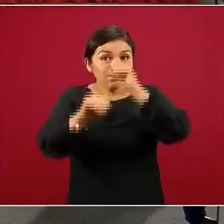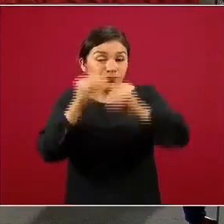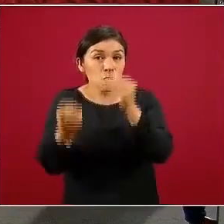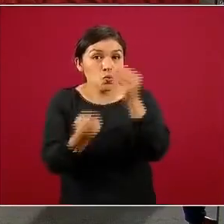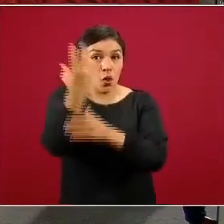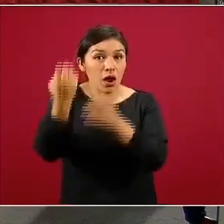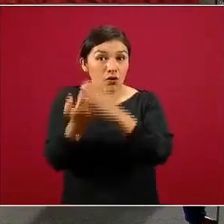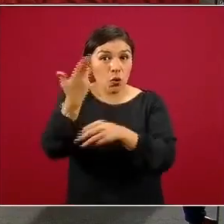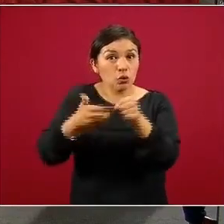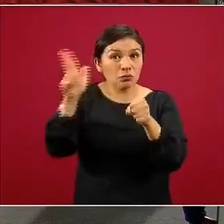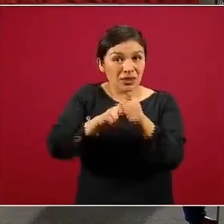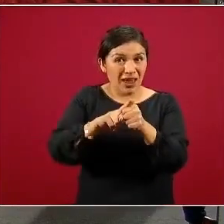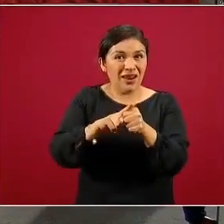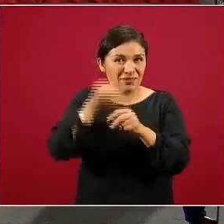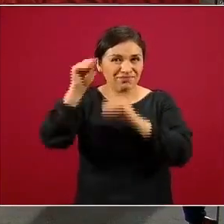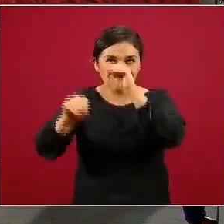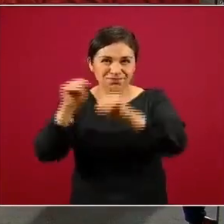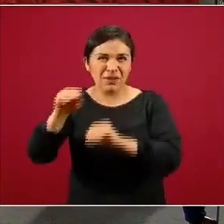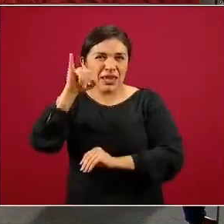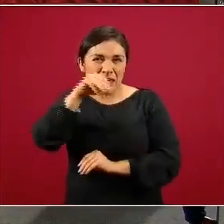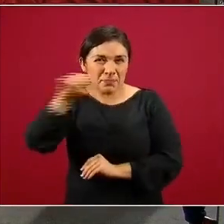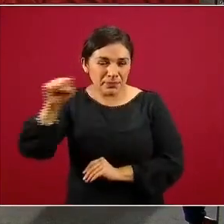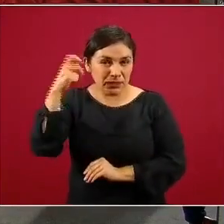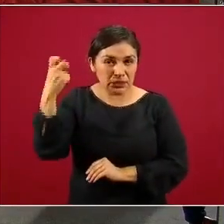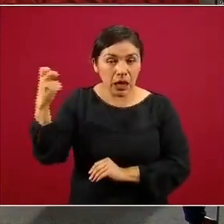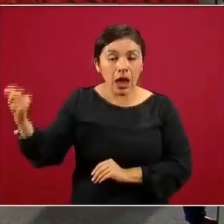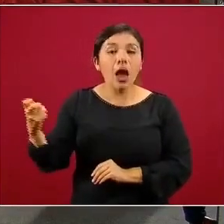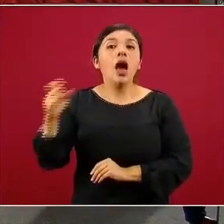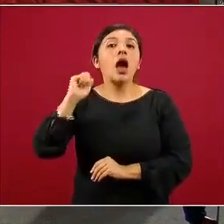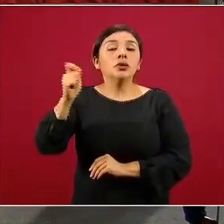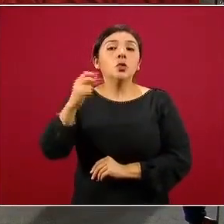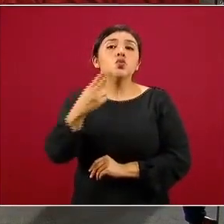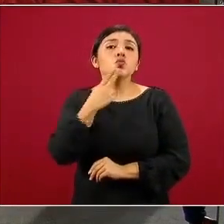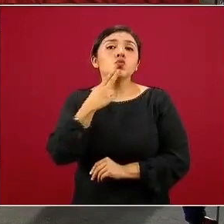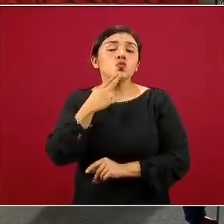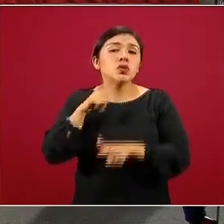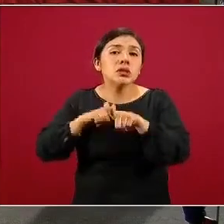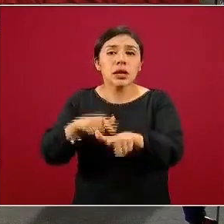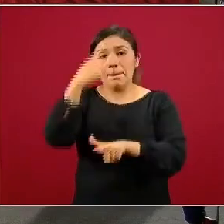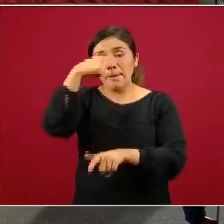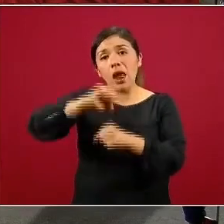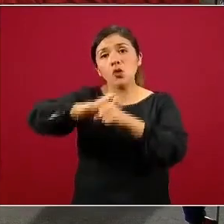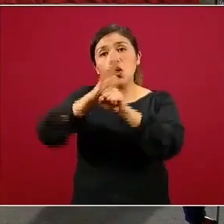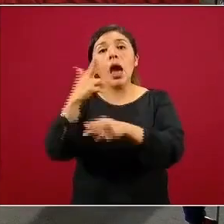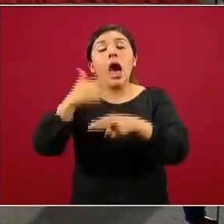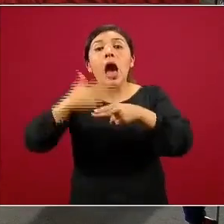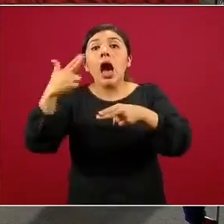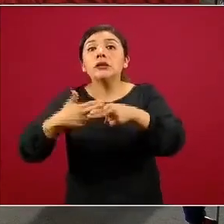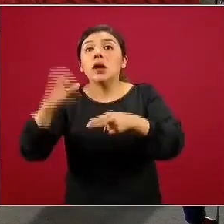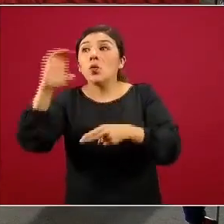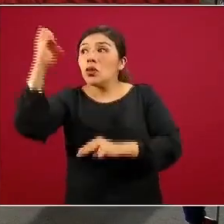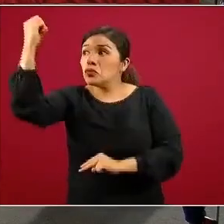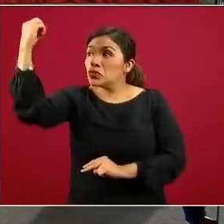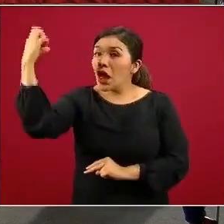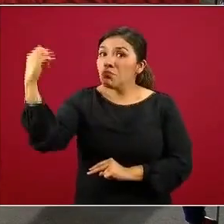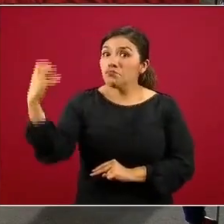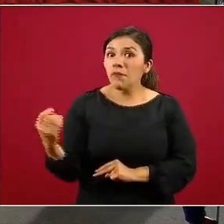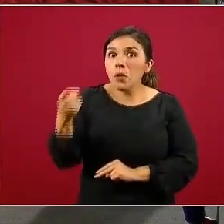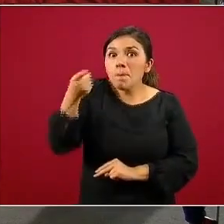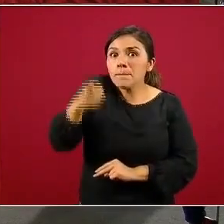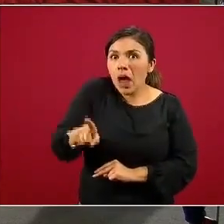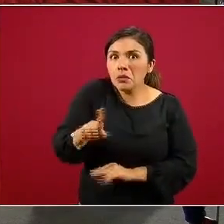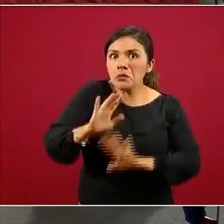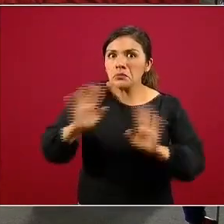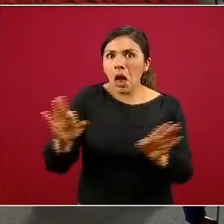son hospitales nuevos del Seguro Social, estarán utilizándose para COVID hasta el momento en el que el semáforo